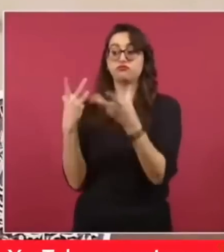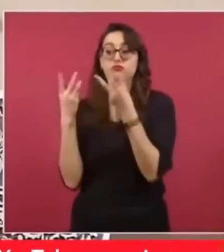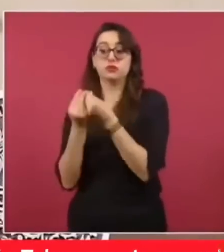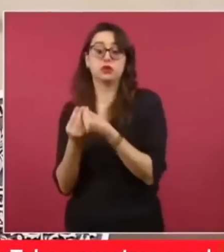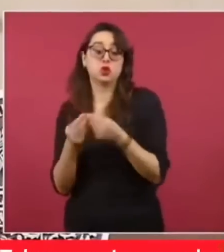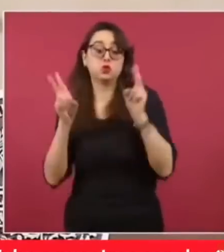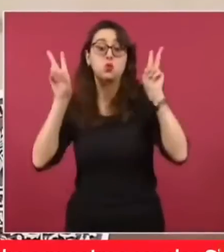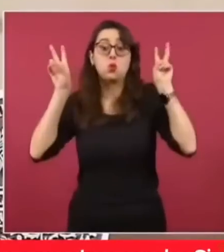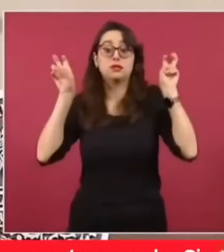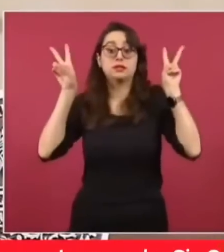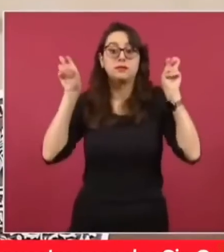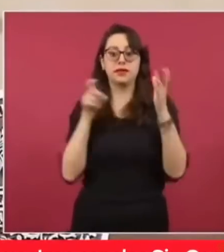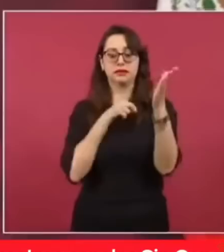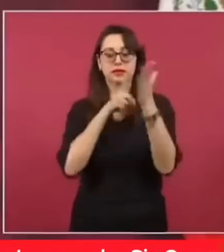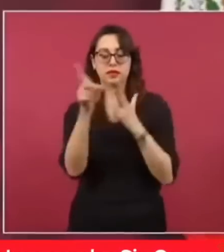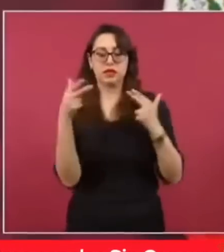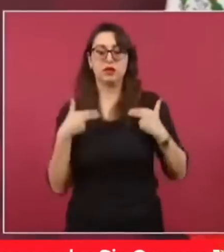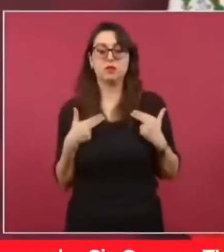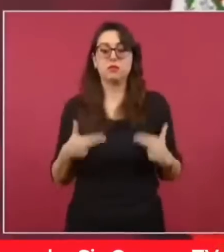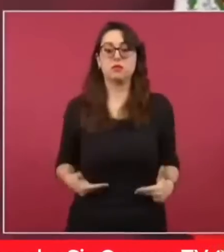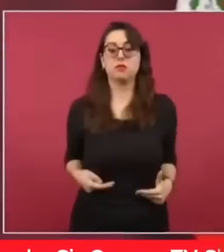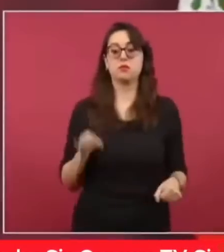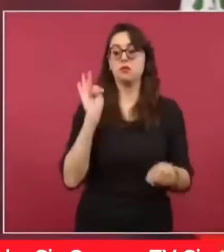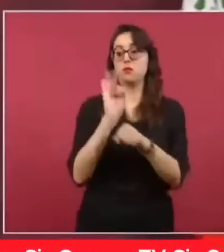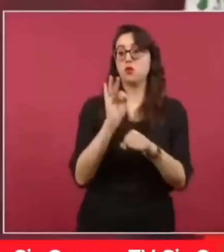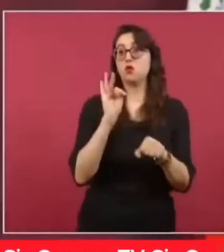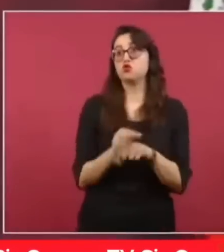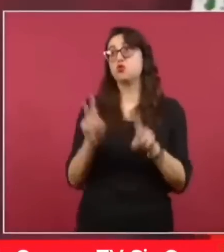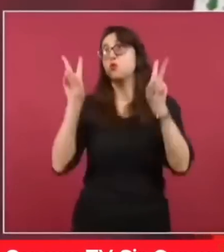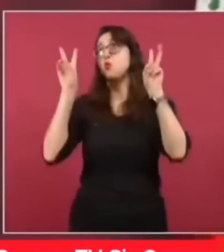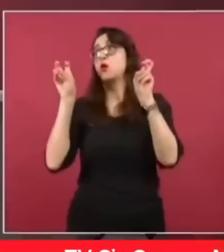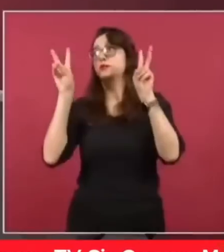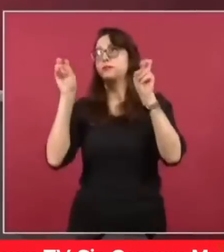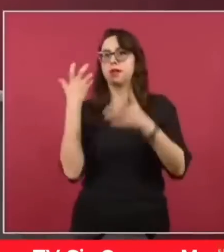de derechos humanos, pseudos ambientalistas,